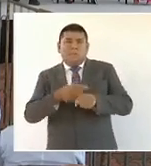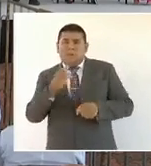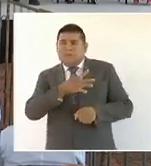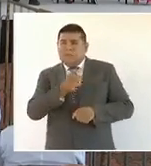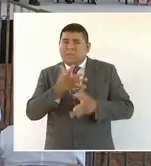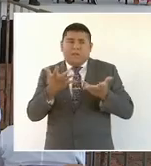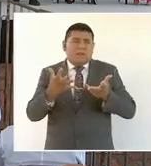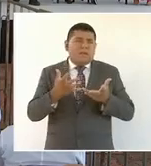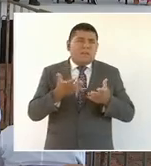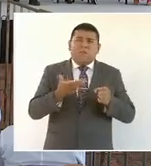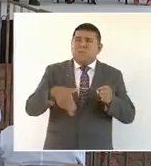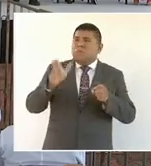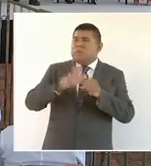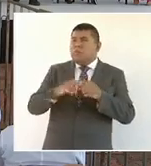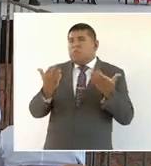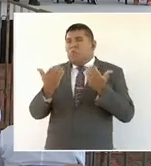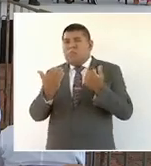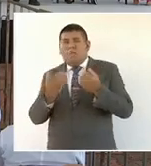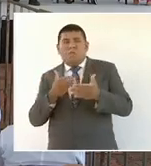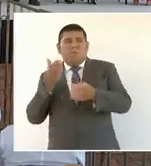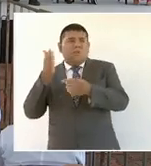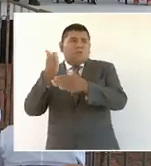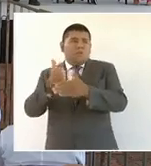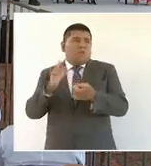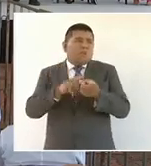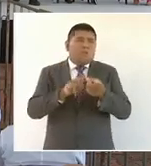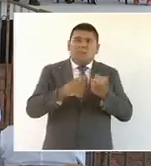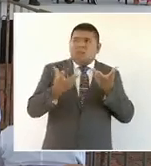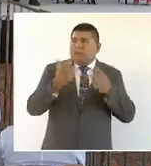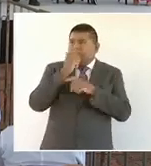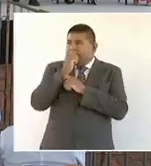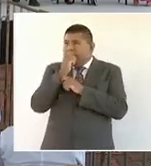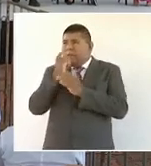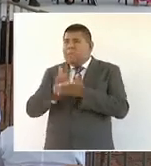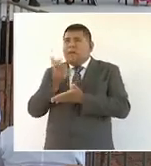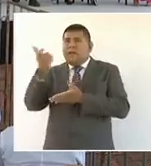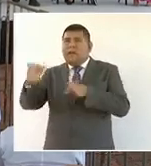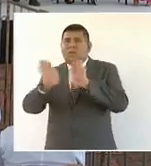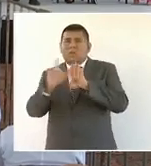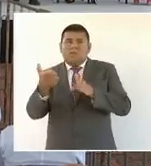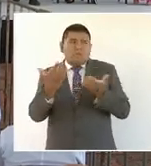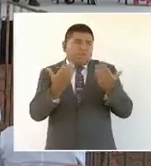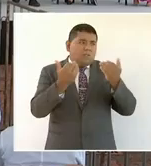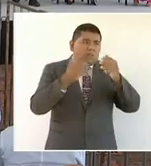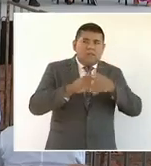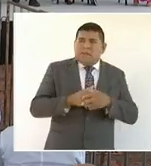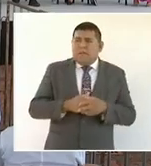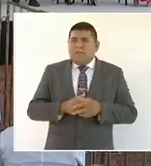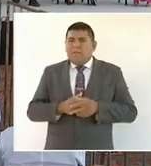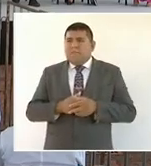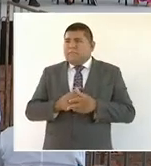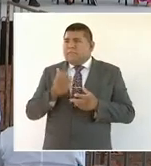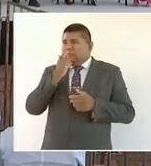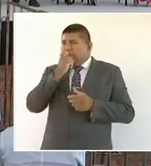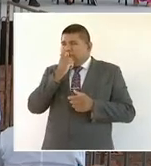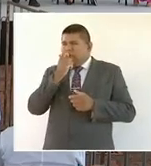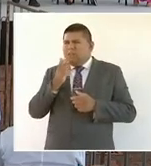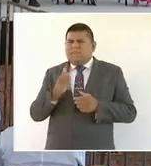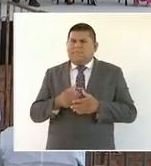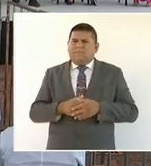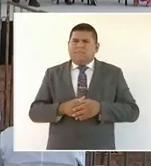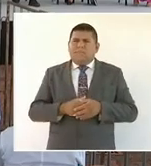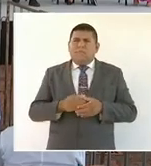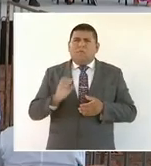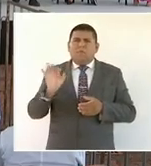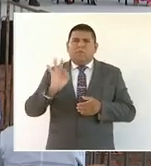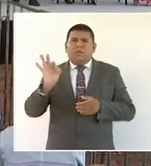¿a dónde vamos a ir? ¿A qué hospital? ¿Y cómo vamos a pagar la cuenta? ¿Vamos